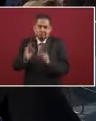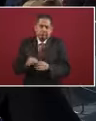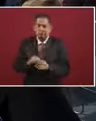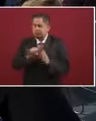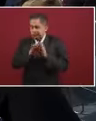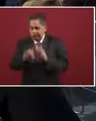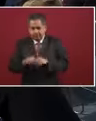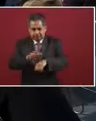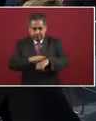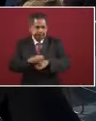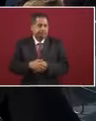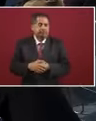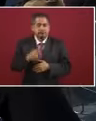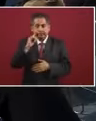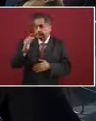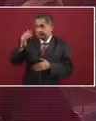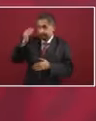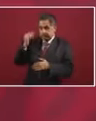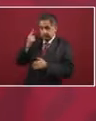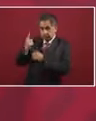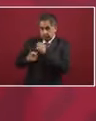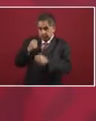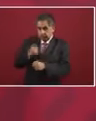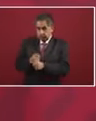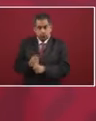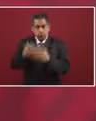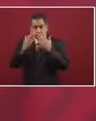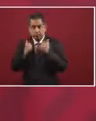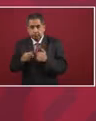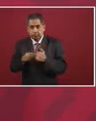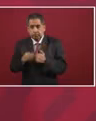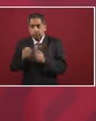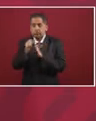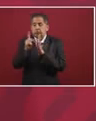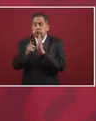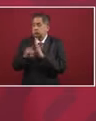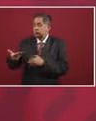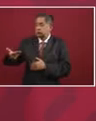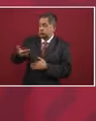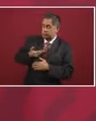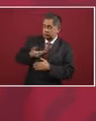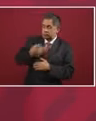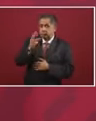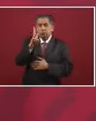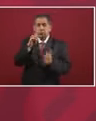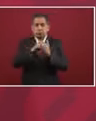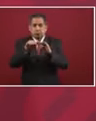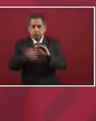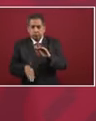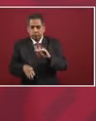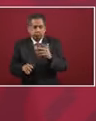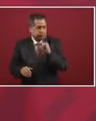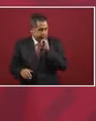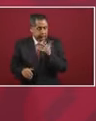Hace un año no teníamos más de 3,000 solicitudes de refugio. Este año tenemos